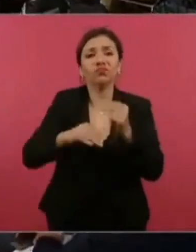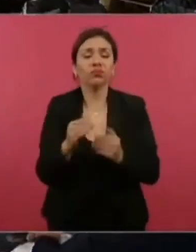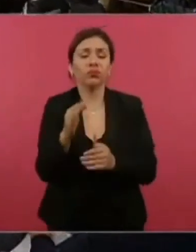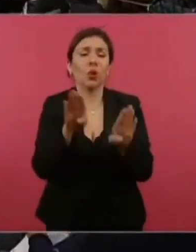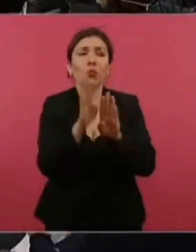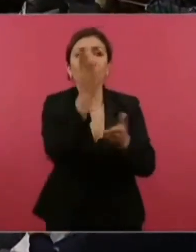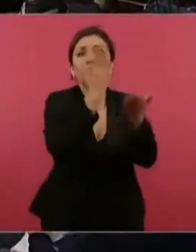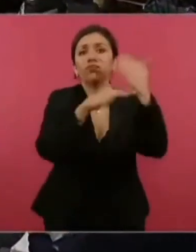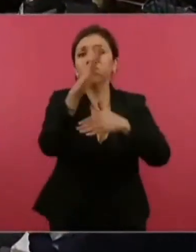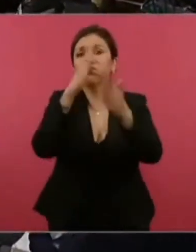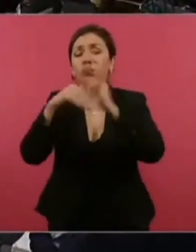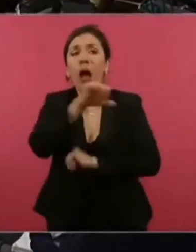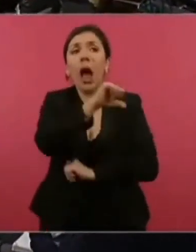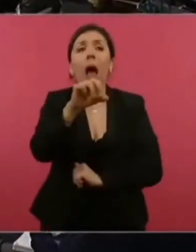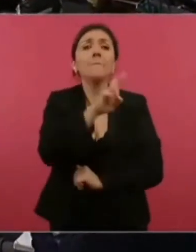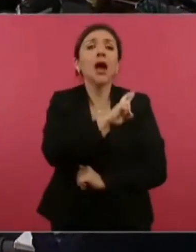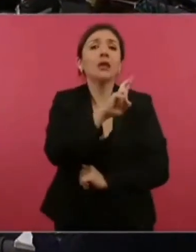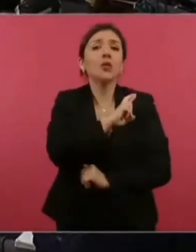entre particulares